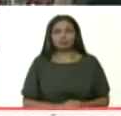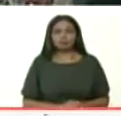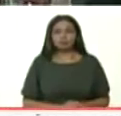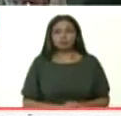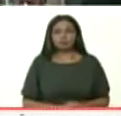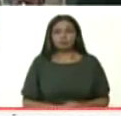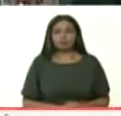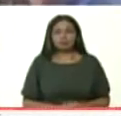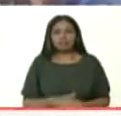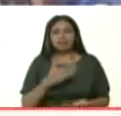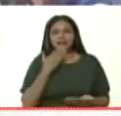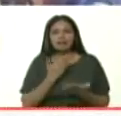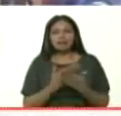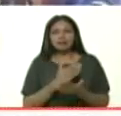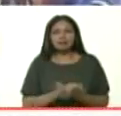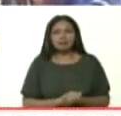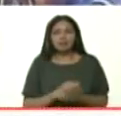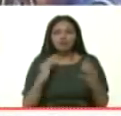Gracias.